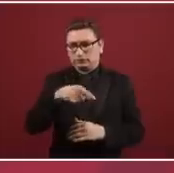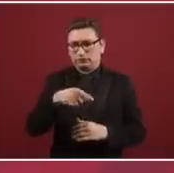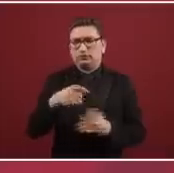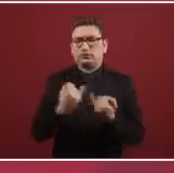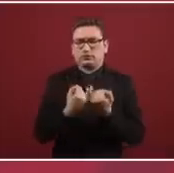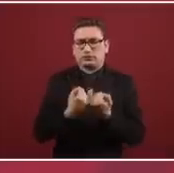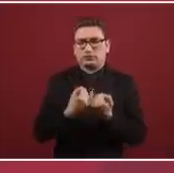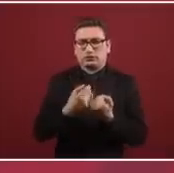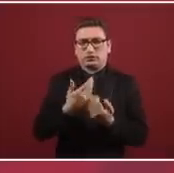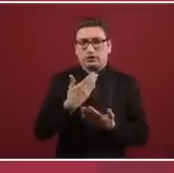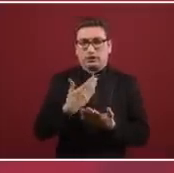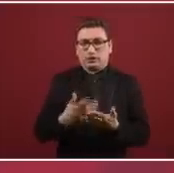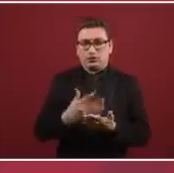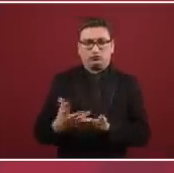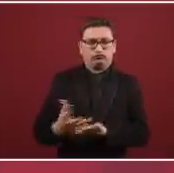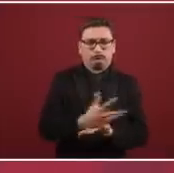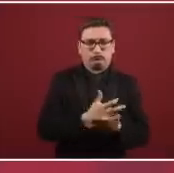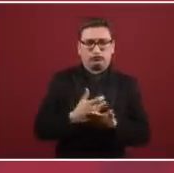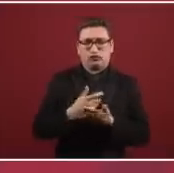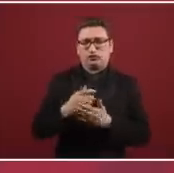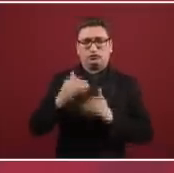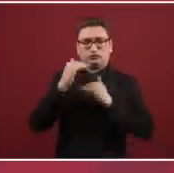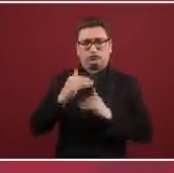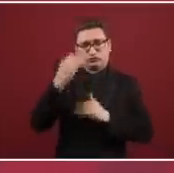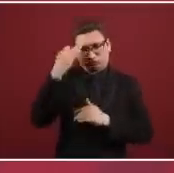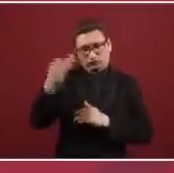de menos de un mes